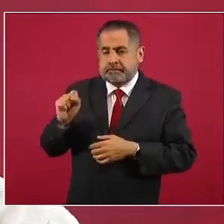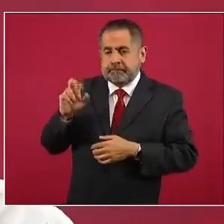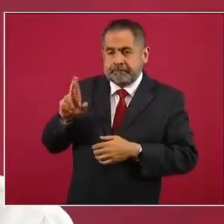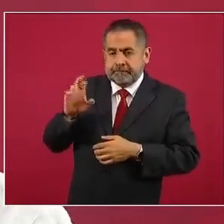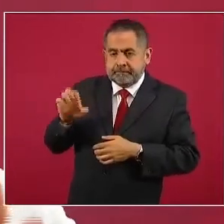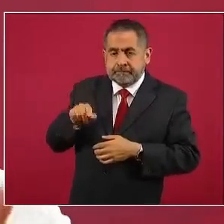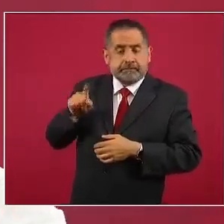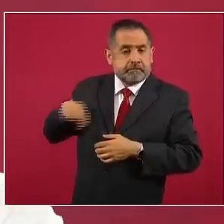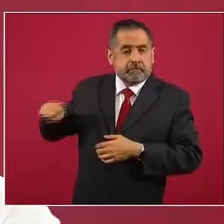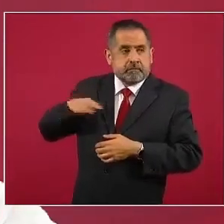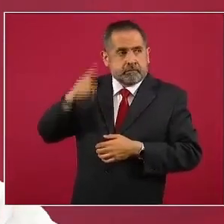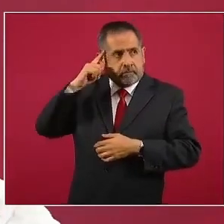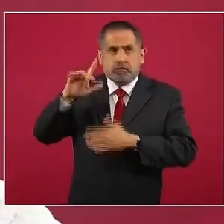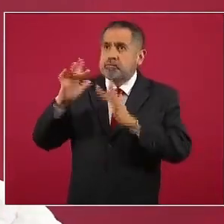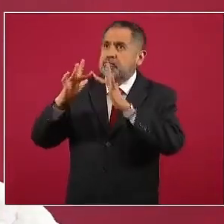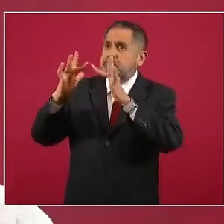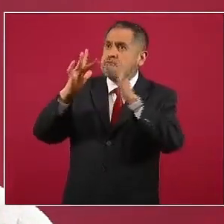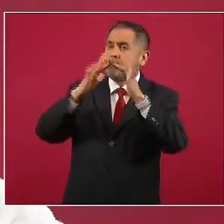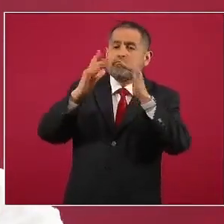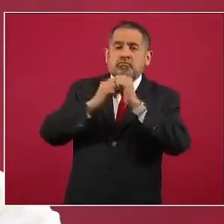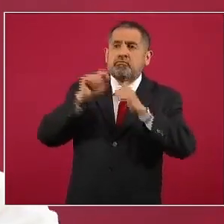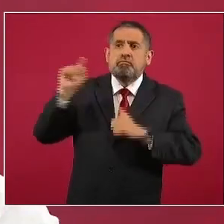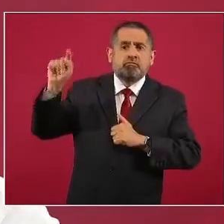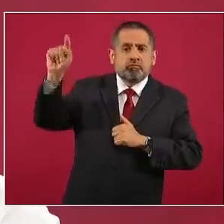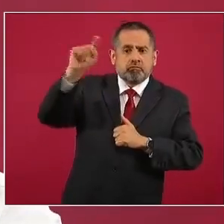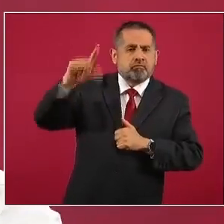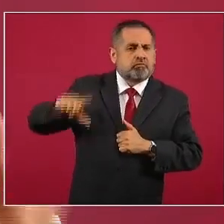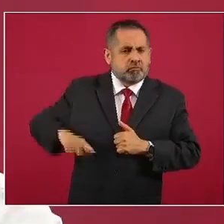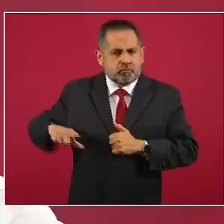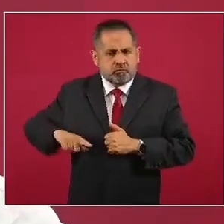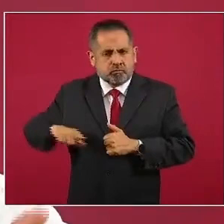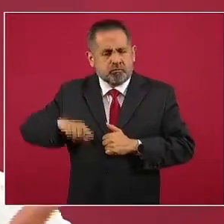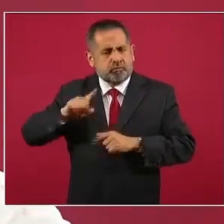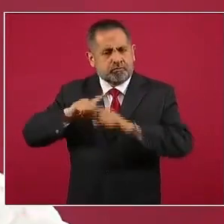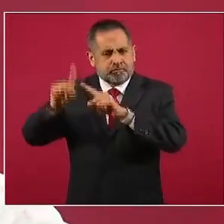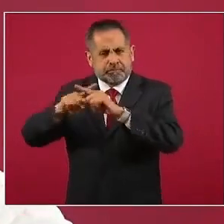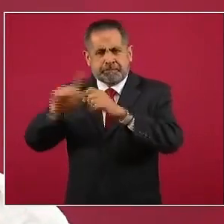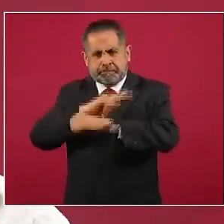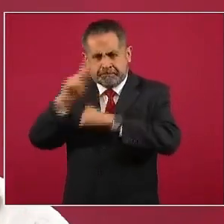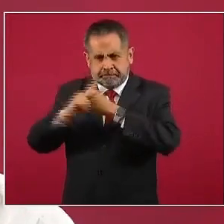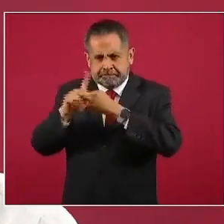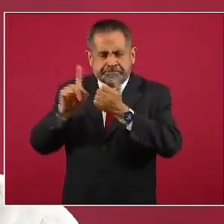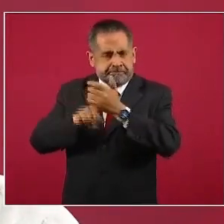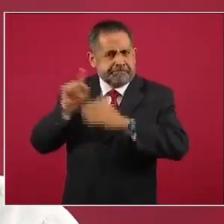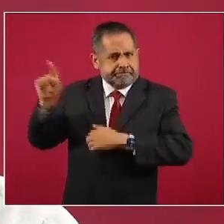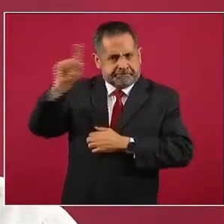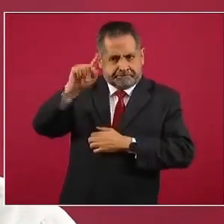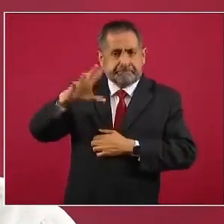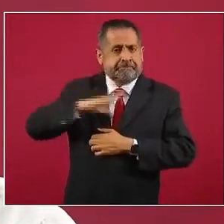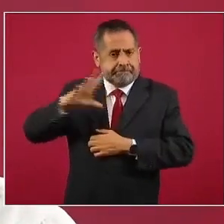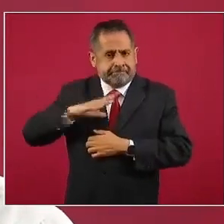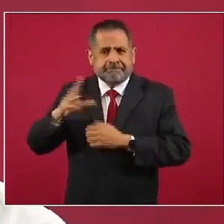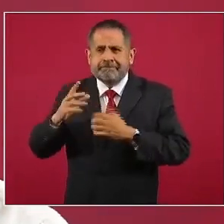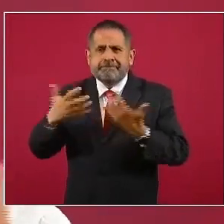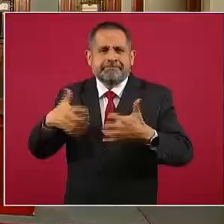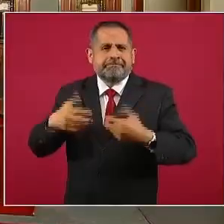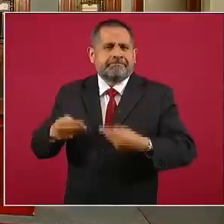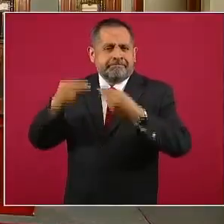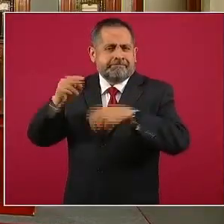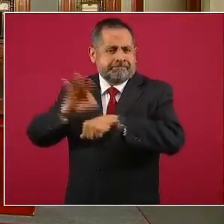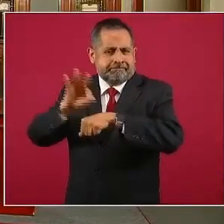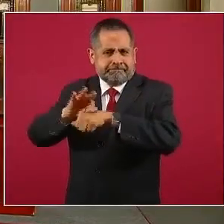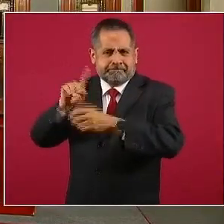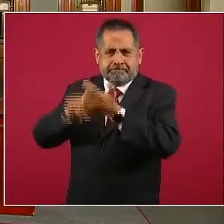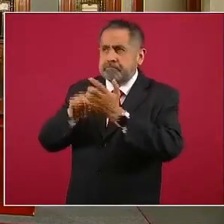Mexicano los contactos correspondientes con los gobiernos de los países donde existen las casas farmacéuticas que tienen